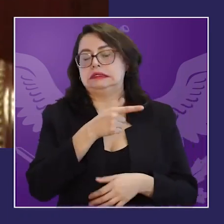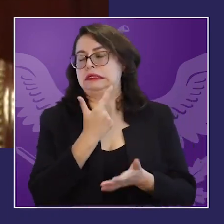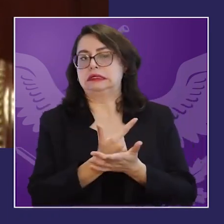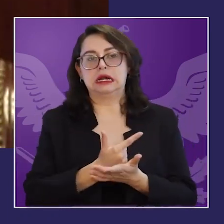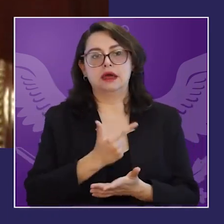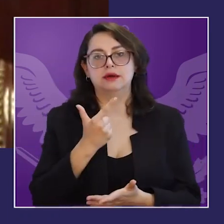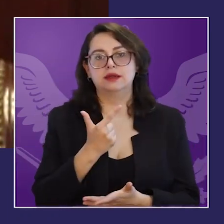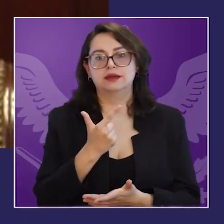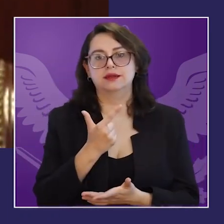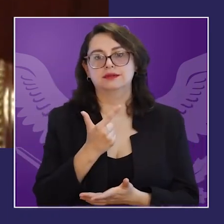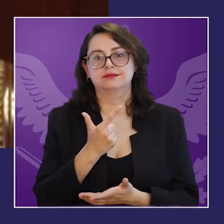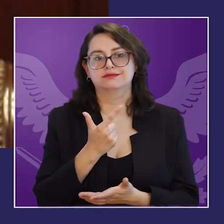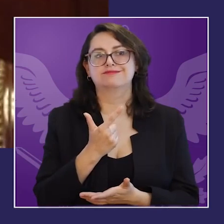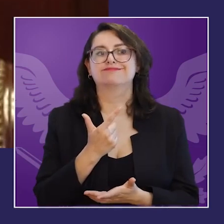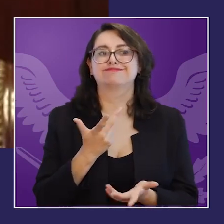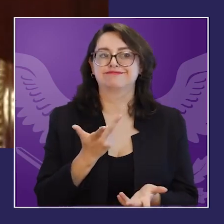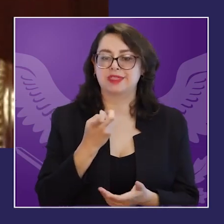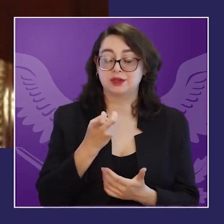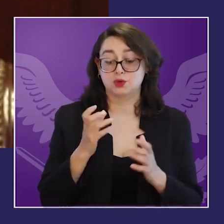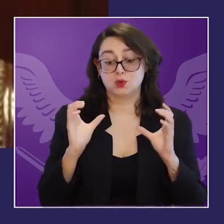operadores que hemos puesto